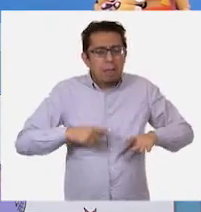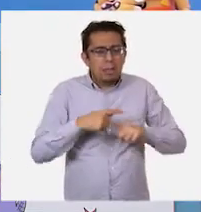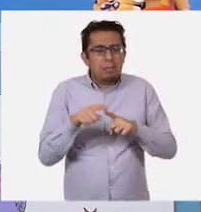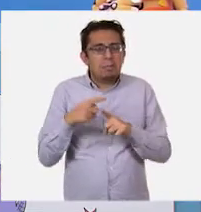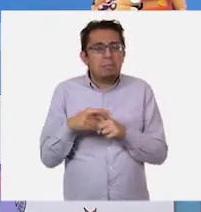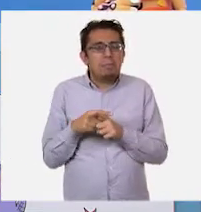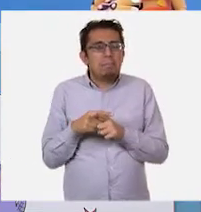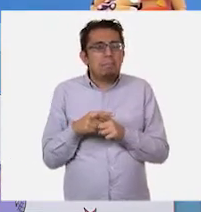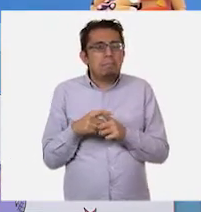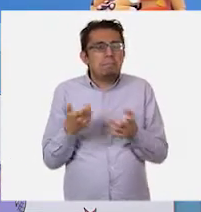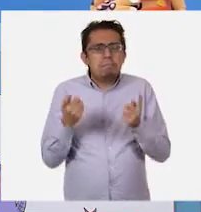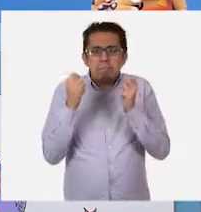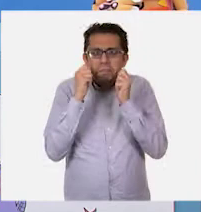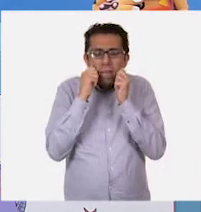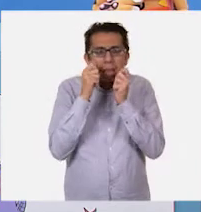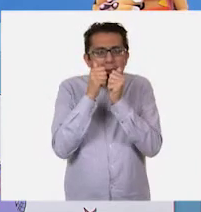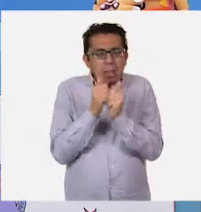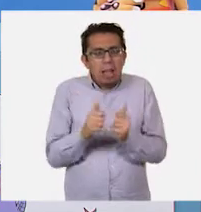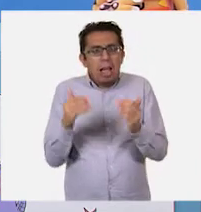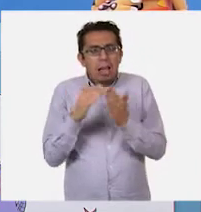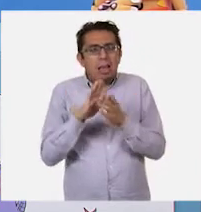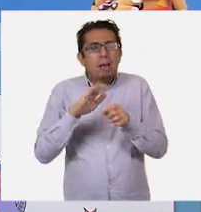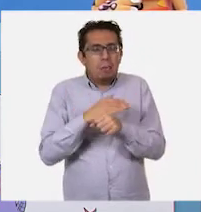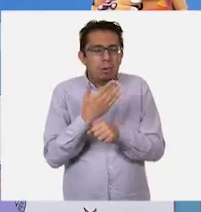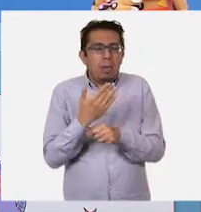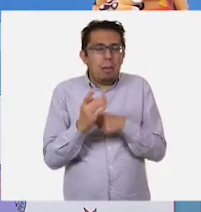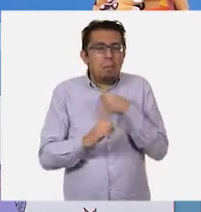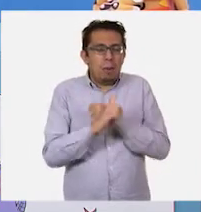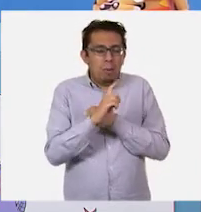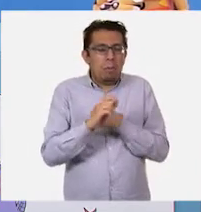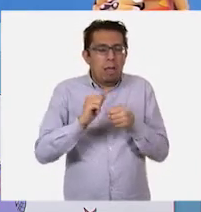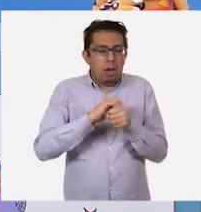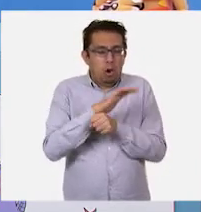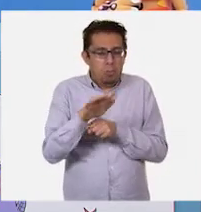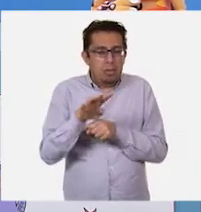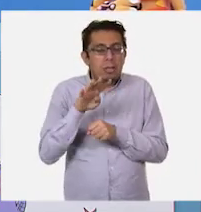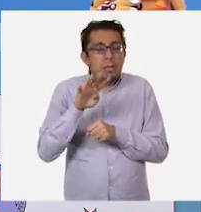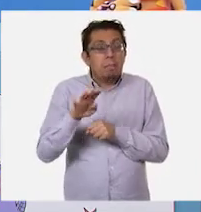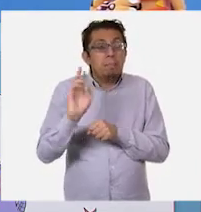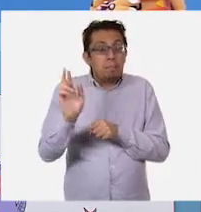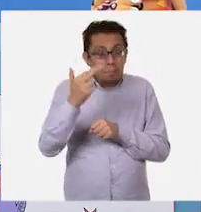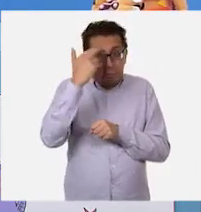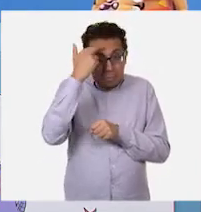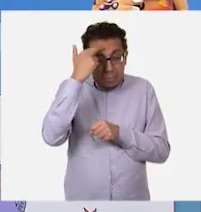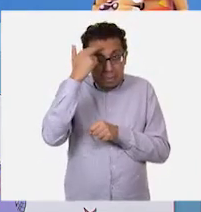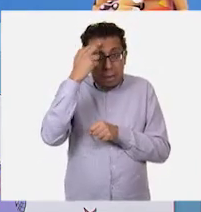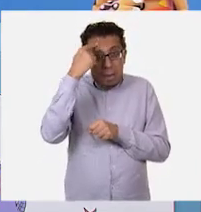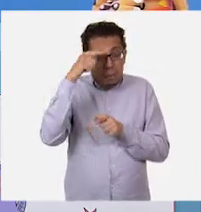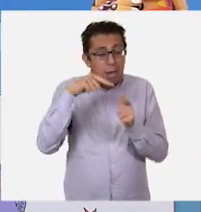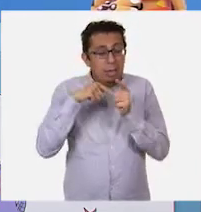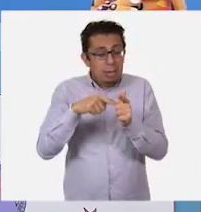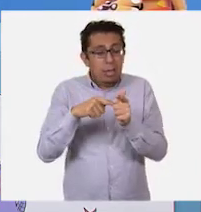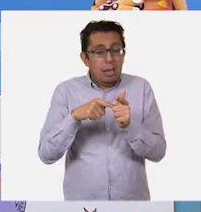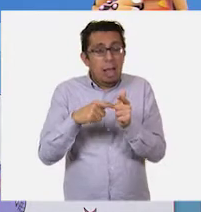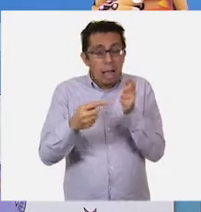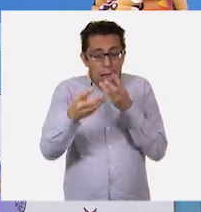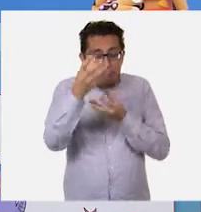a pesar de estar en confinamiento por la COVID-19. Y recuerden que para continuar aprendiendo en